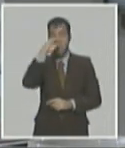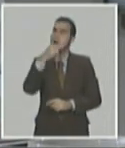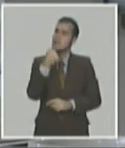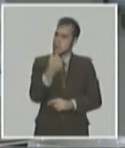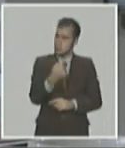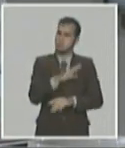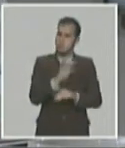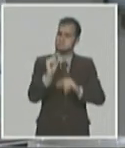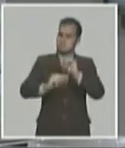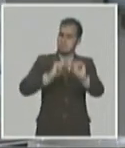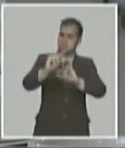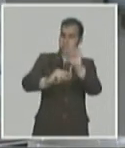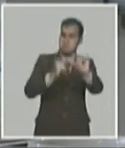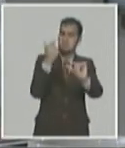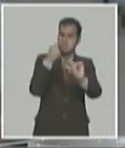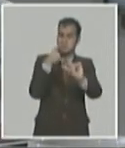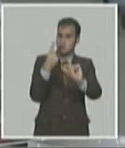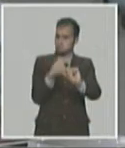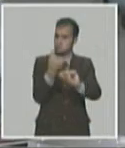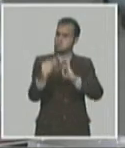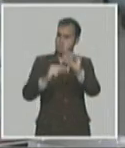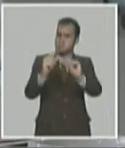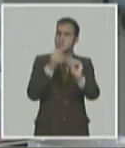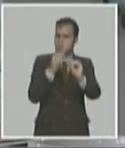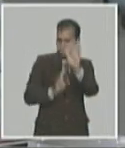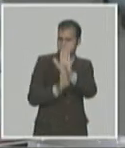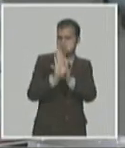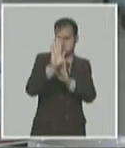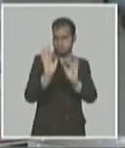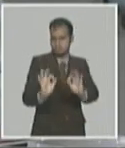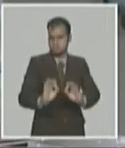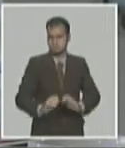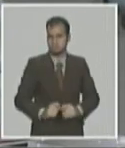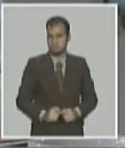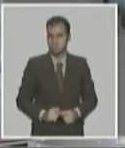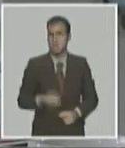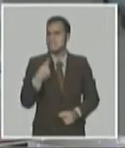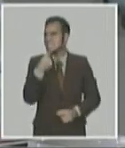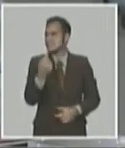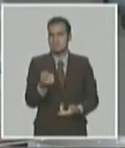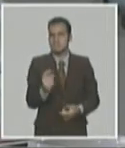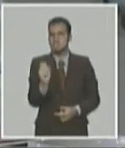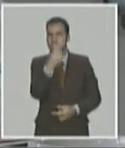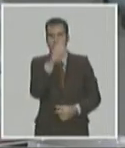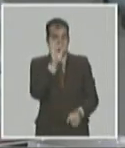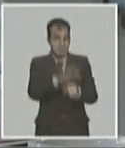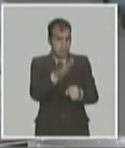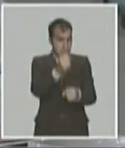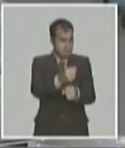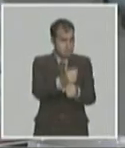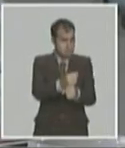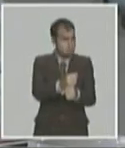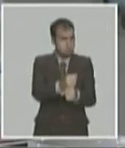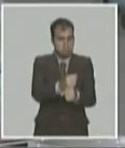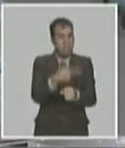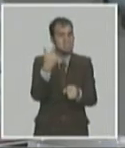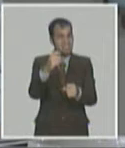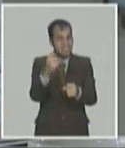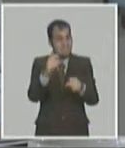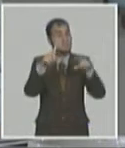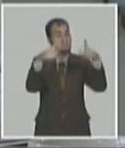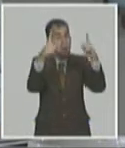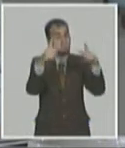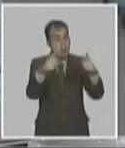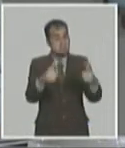nosotros darle un salto. Y explico esto porque no solo se trata solo de implementar, se trata de que se implemente, de que se cumpla y de que